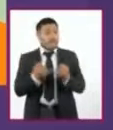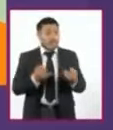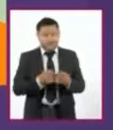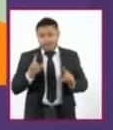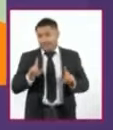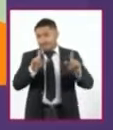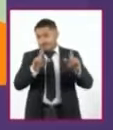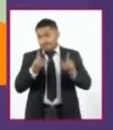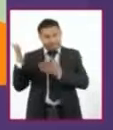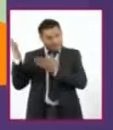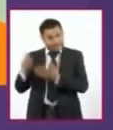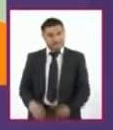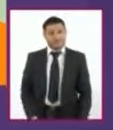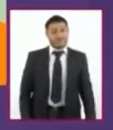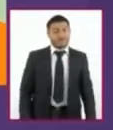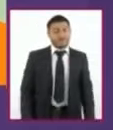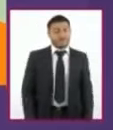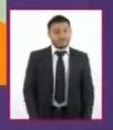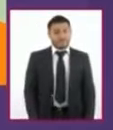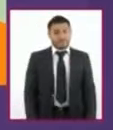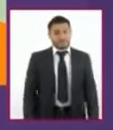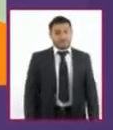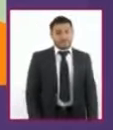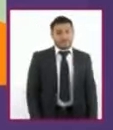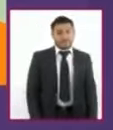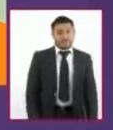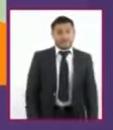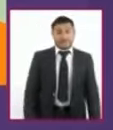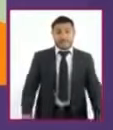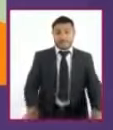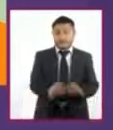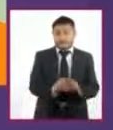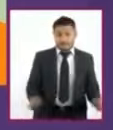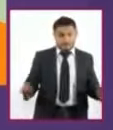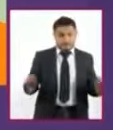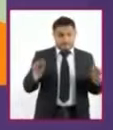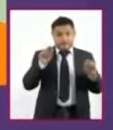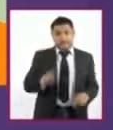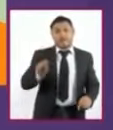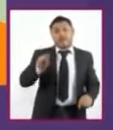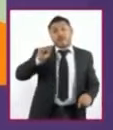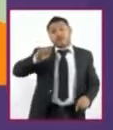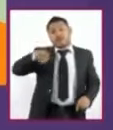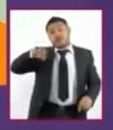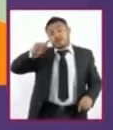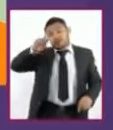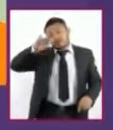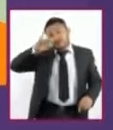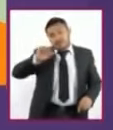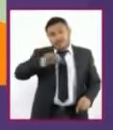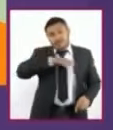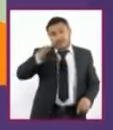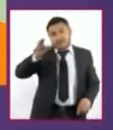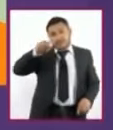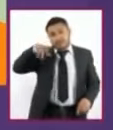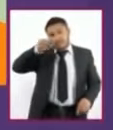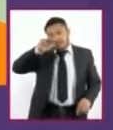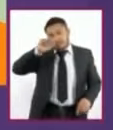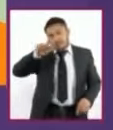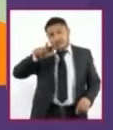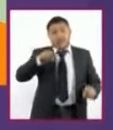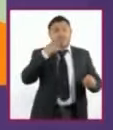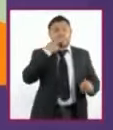imagen. Tracemos el simétrico de una figura, utilizando la simetría central. Ahora, lo que